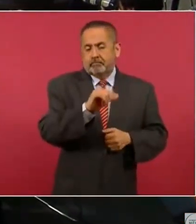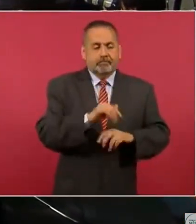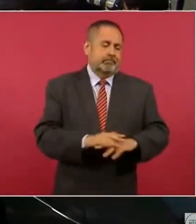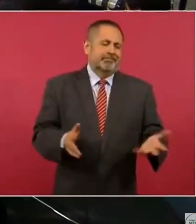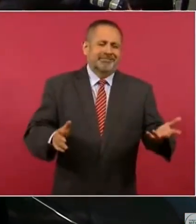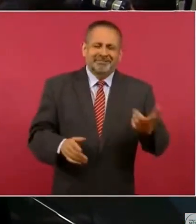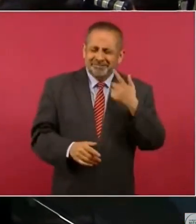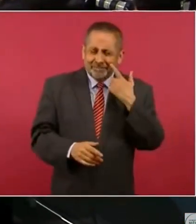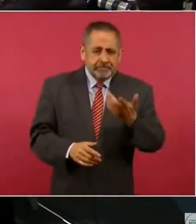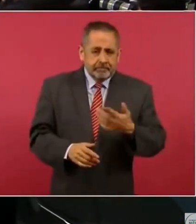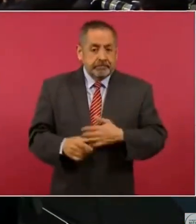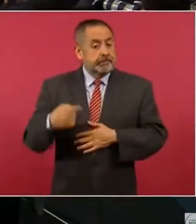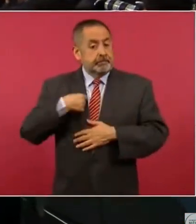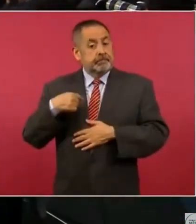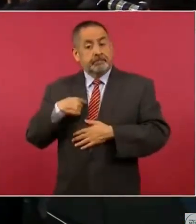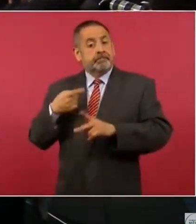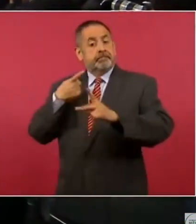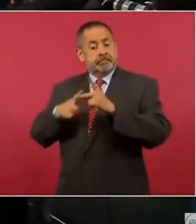se